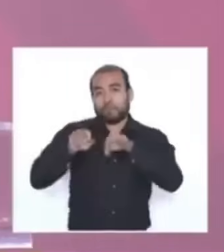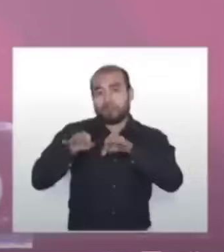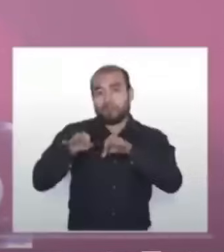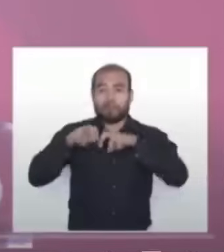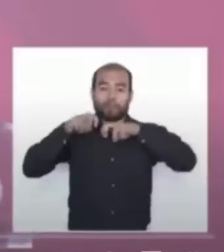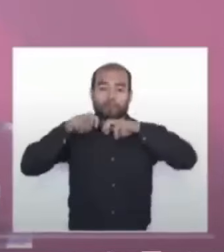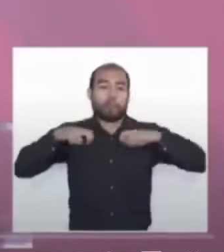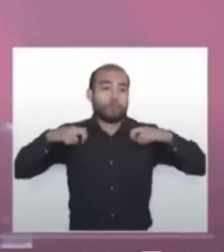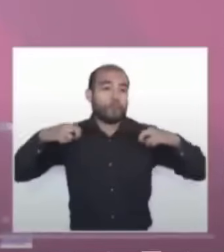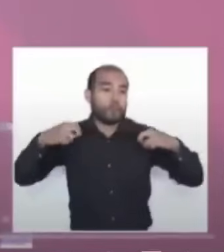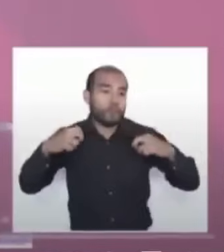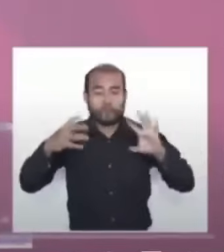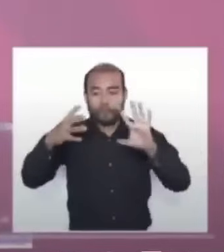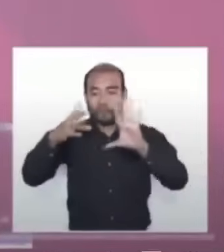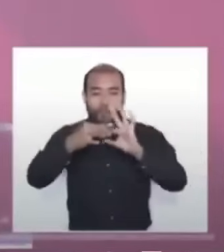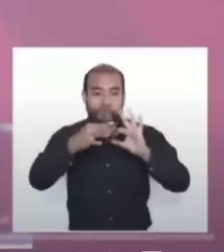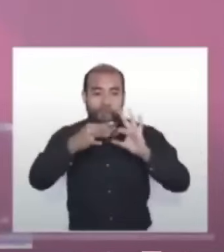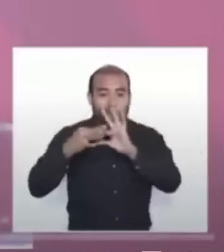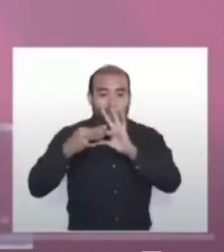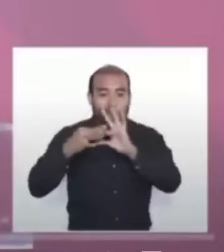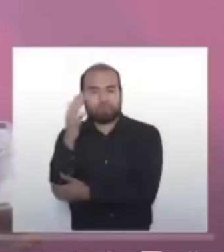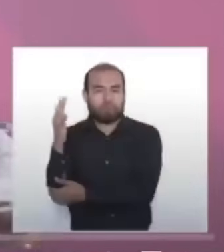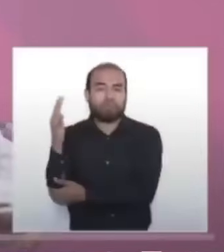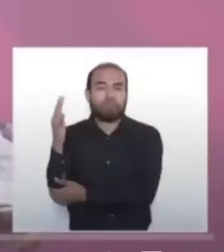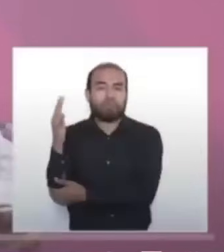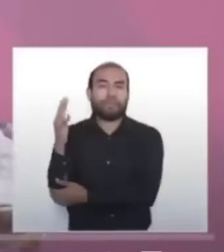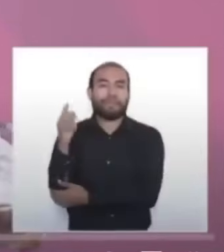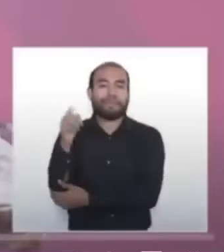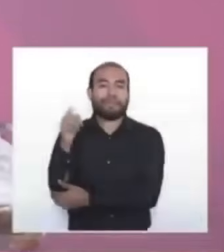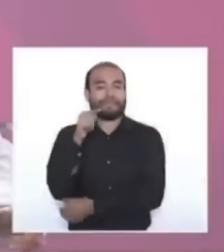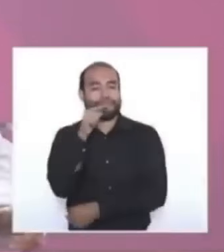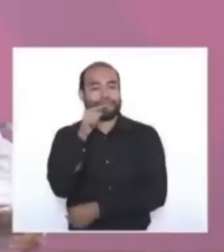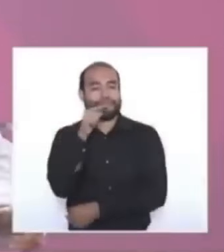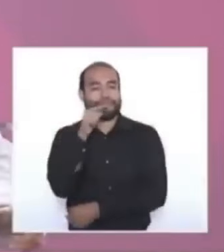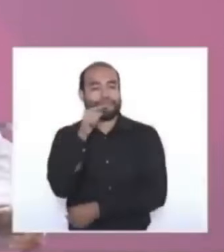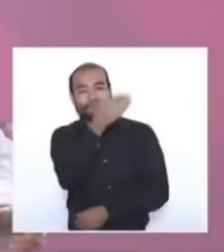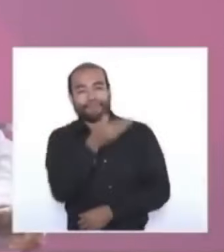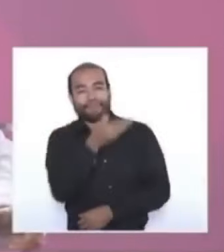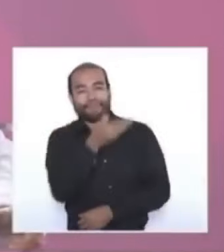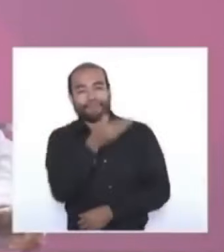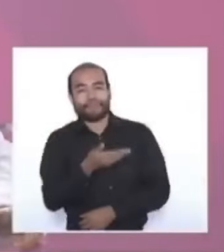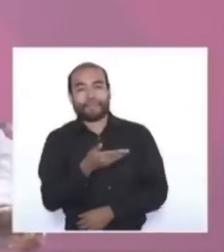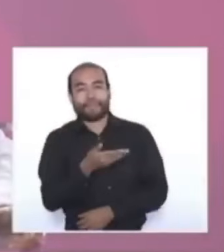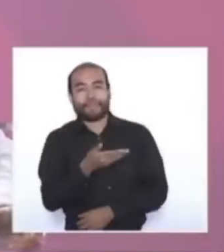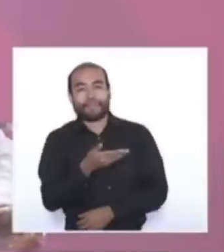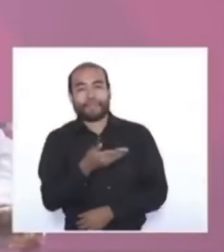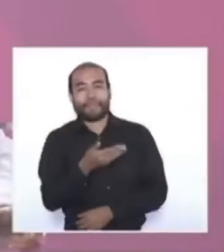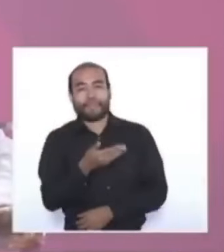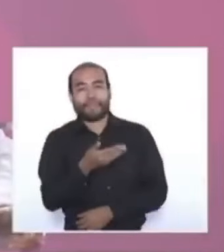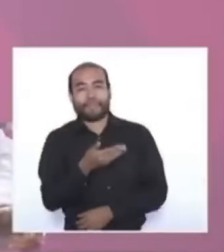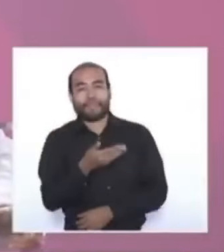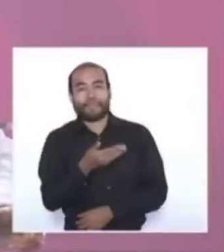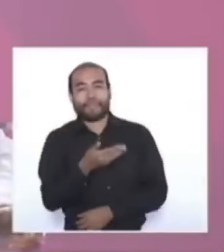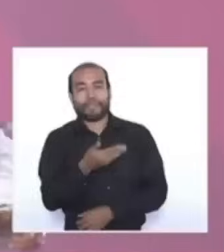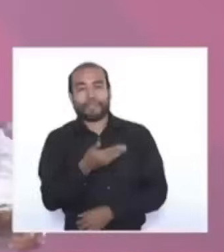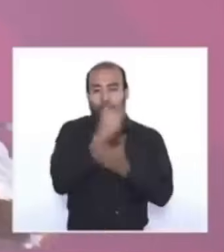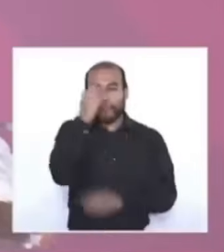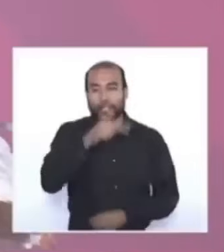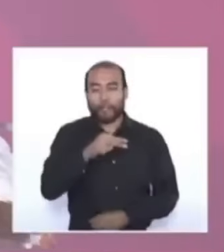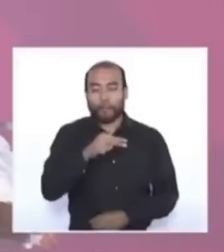se explique cómo trabaja el gobierno. Ahora me sorprende, pero